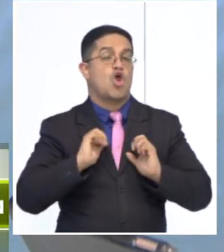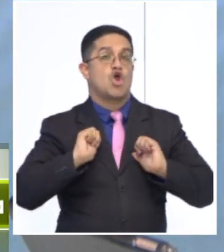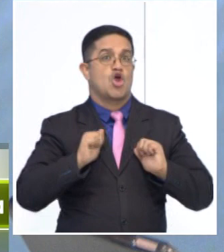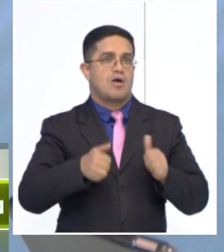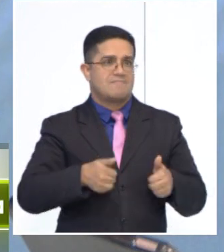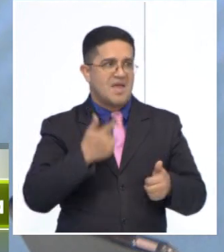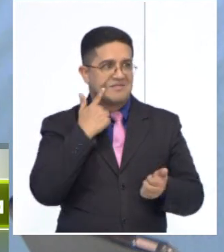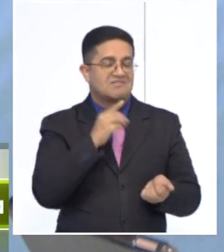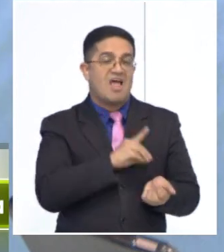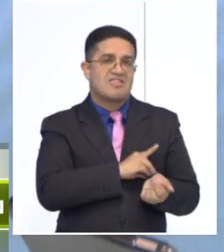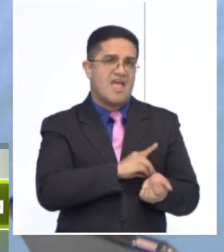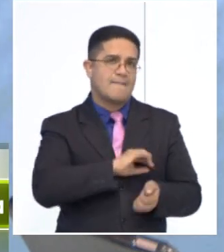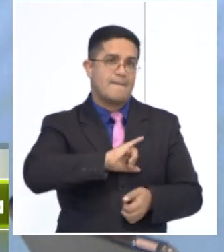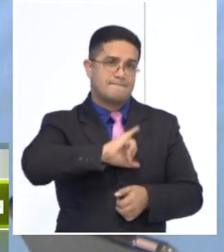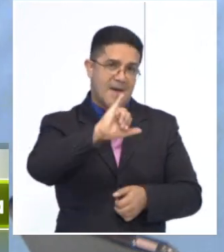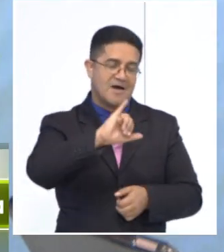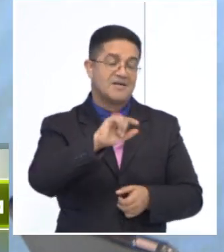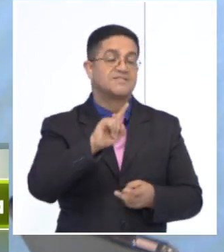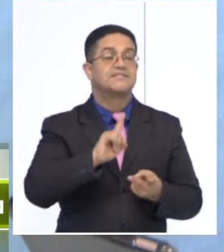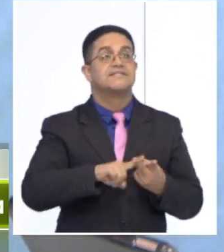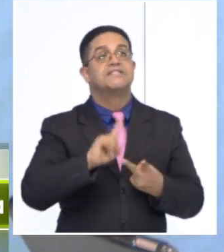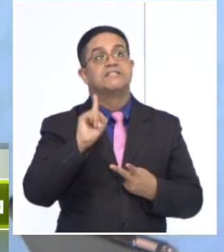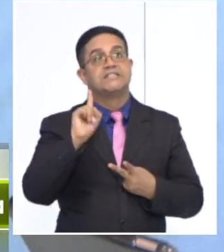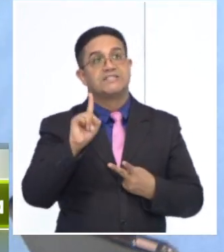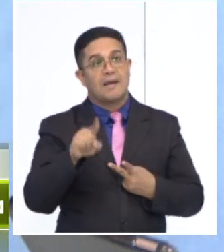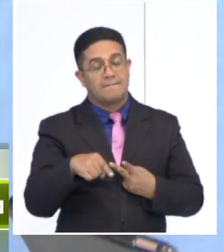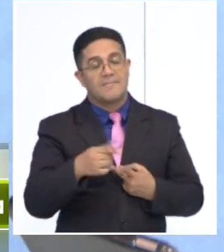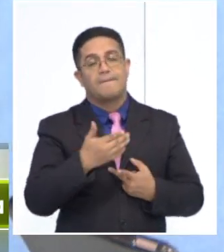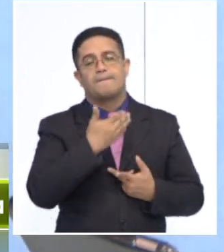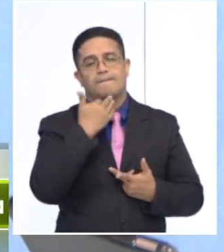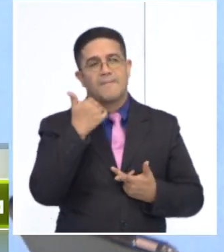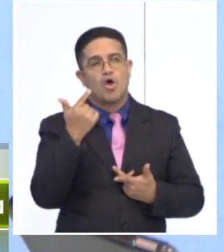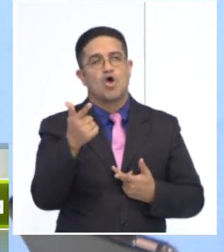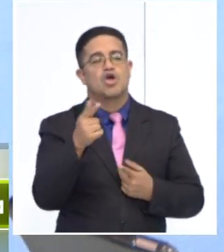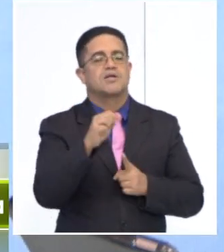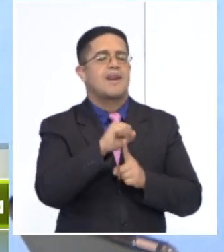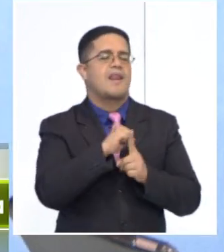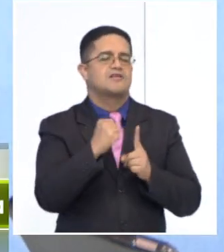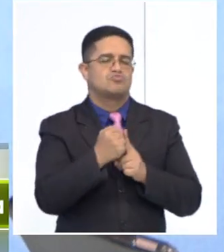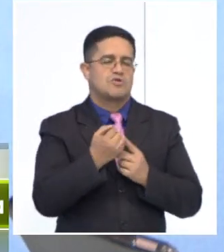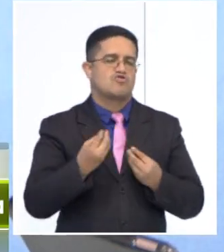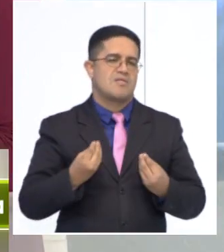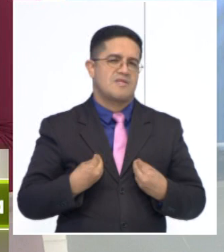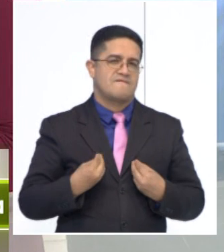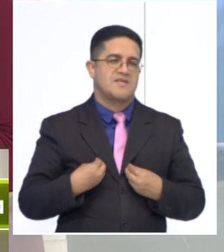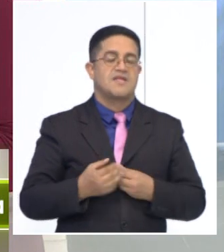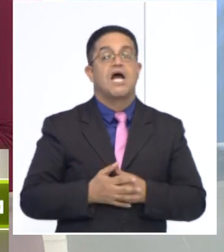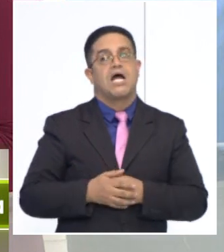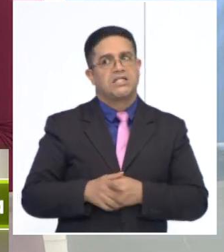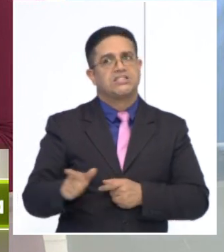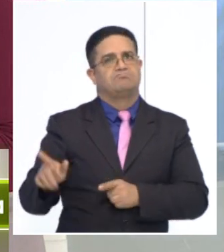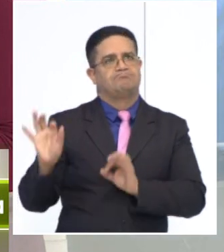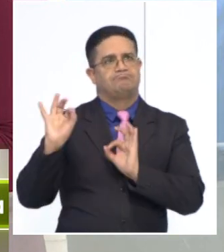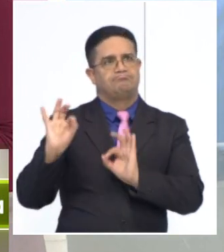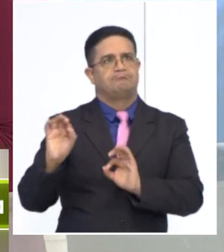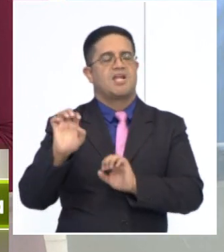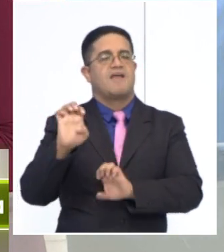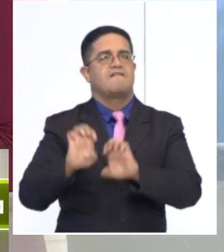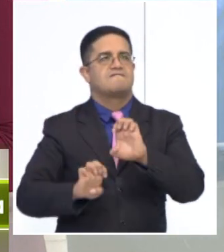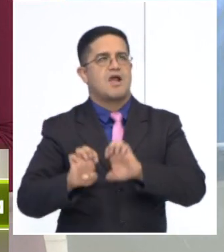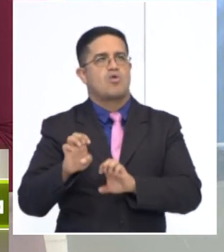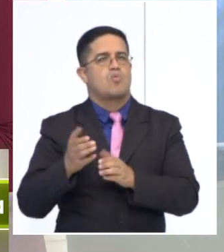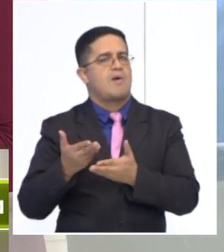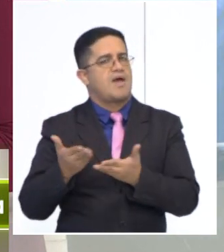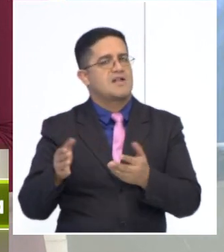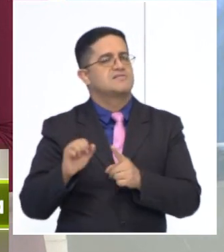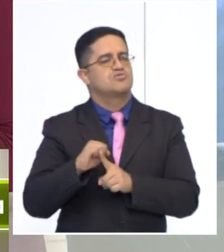diabetes gestacional y además mejorar las condiciones del feto. Por supuesto, y entonces hay que ver, evaluar todas esas condiciones